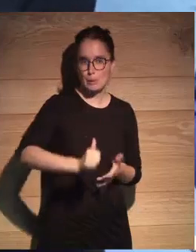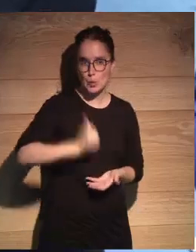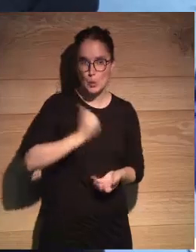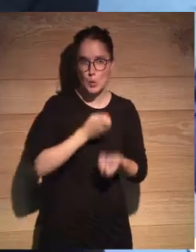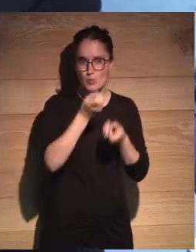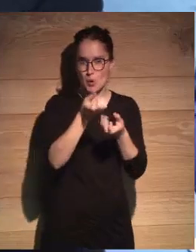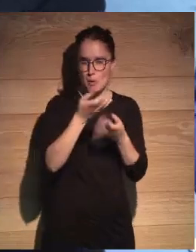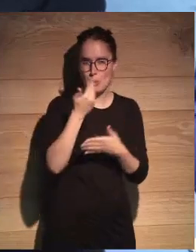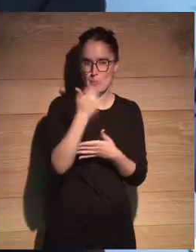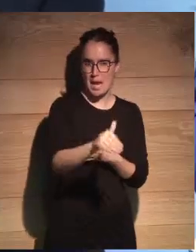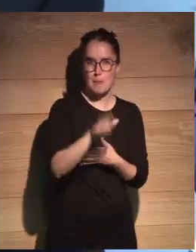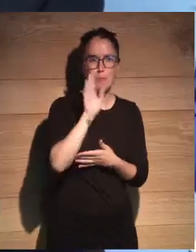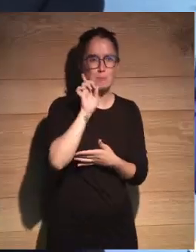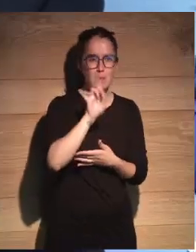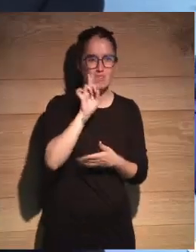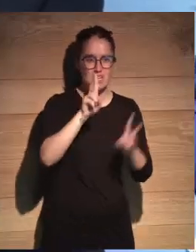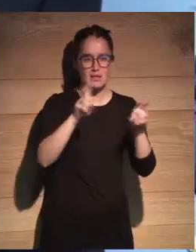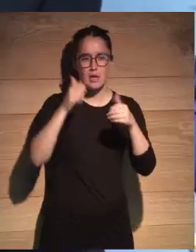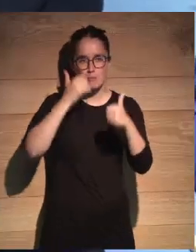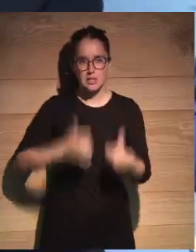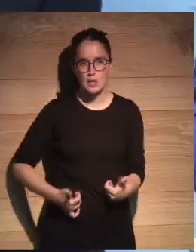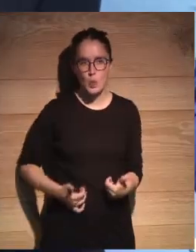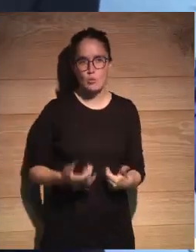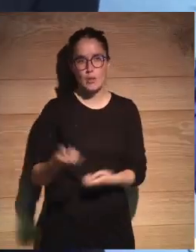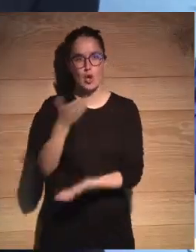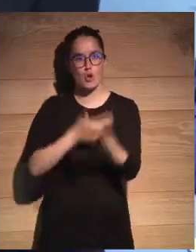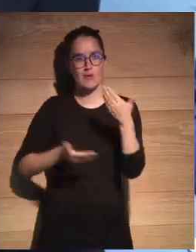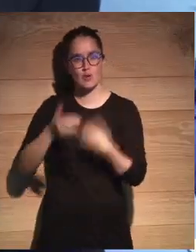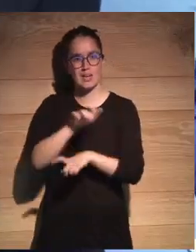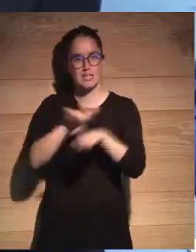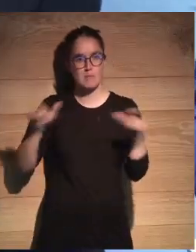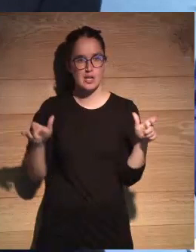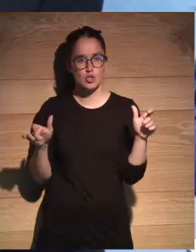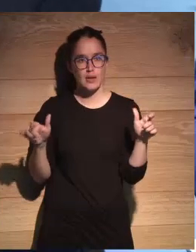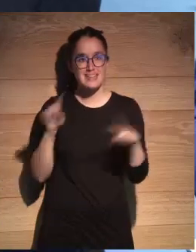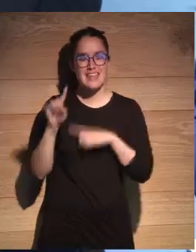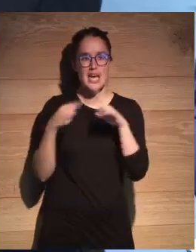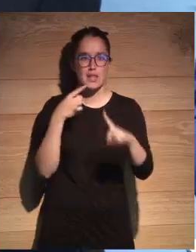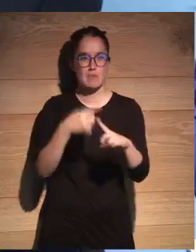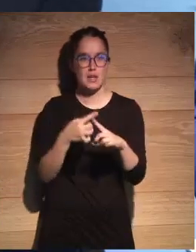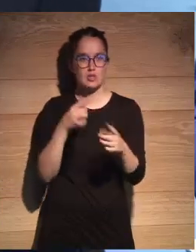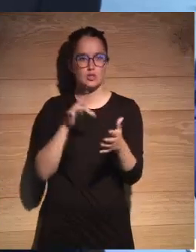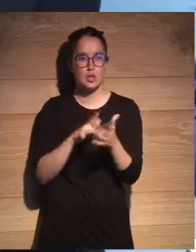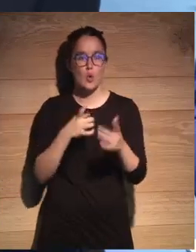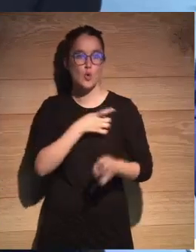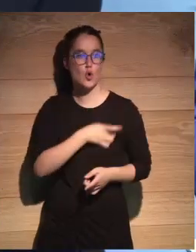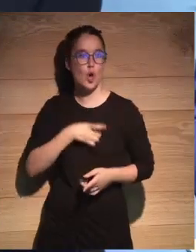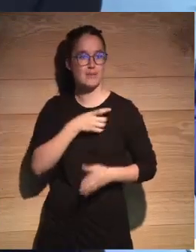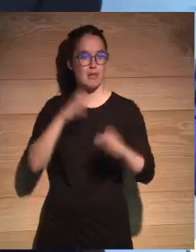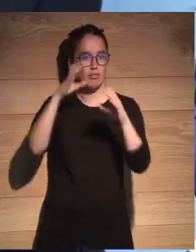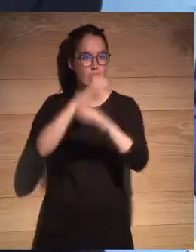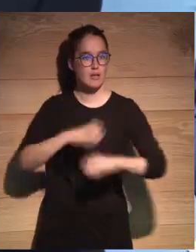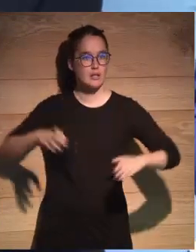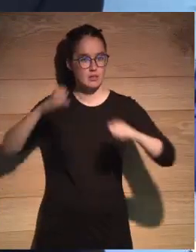o desinformaciones acerca de salud, donde bueno, pues puede colaborar la ciudadanía y además tienen un comité de científicos